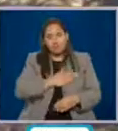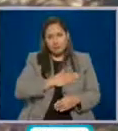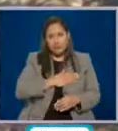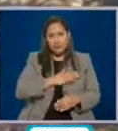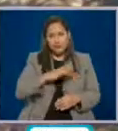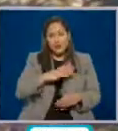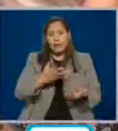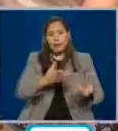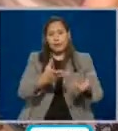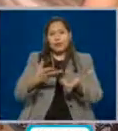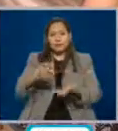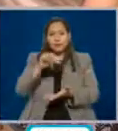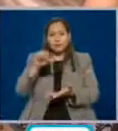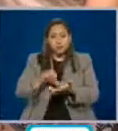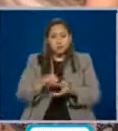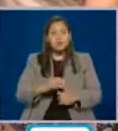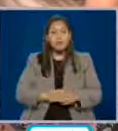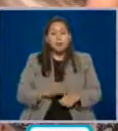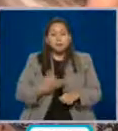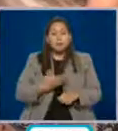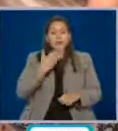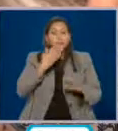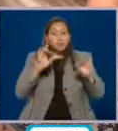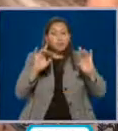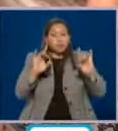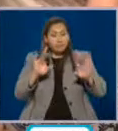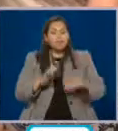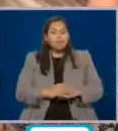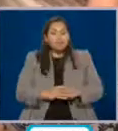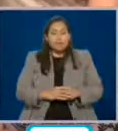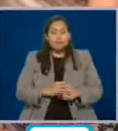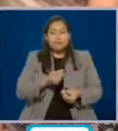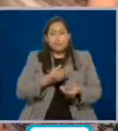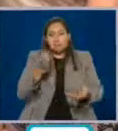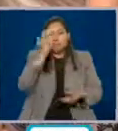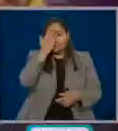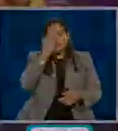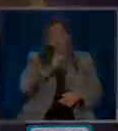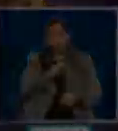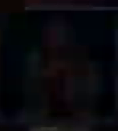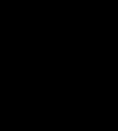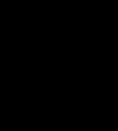todas estas calles del centro Muy y de bien, la plaza. Ángel. Se Y le que debe nos mucho al pueden dar a Zócalo. conocer. Sí. Muy bien. Sí, sí. Pues vamos a estar pendientes.